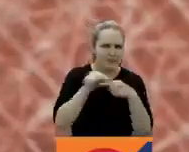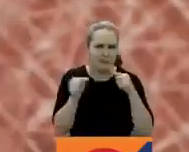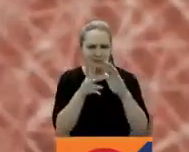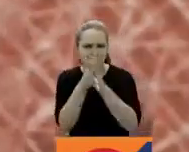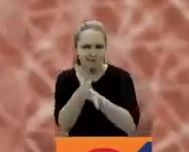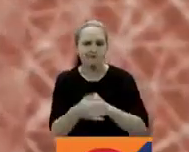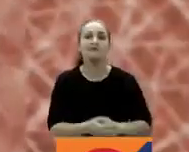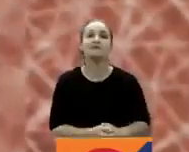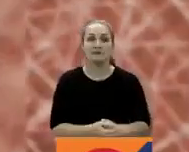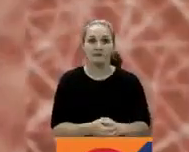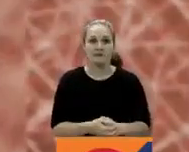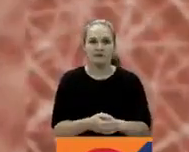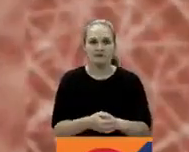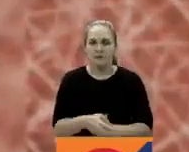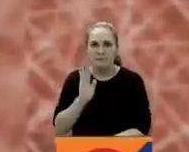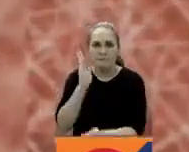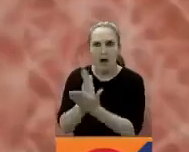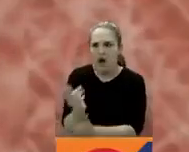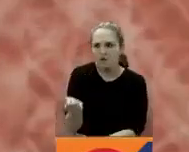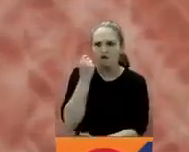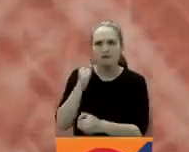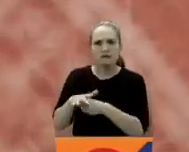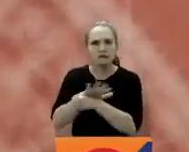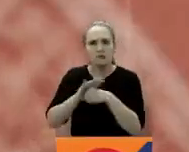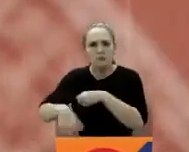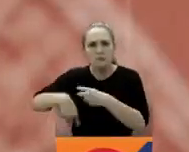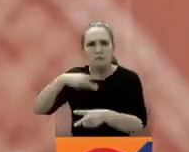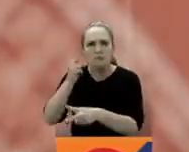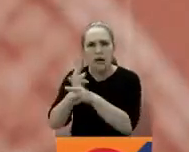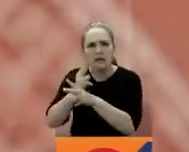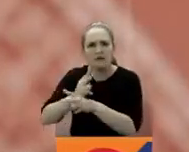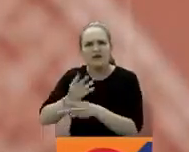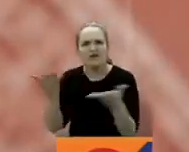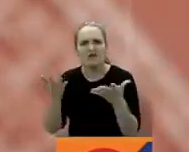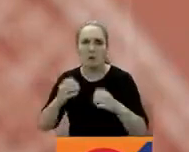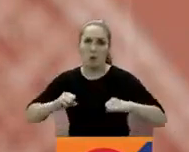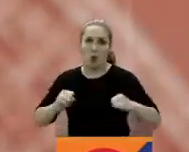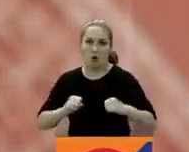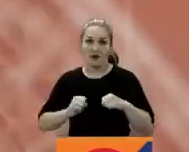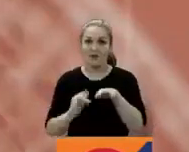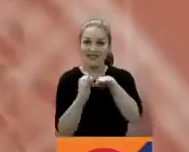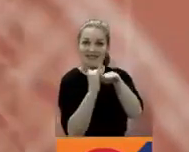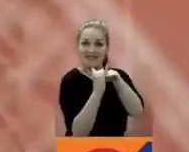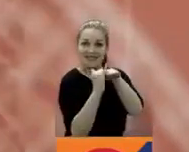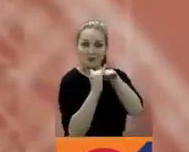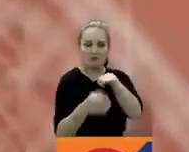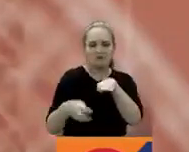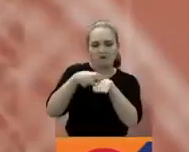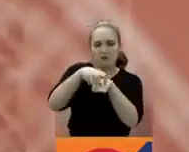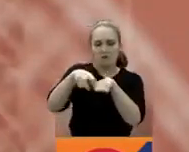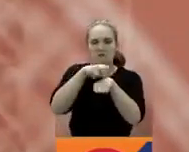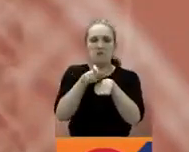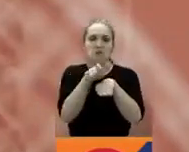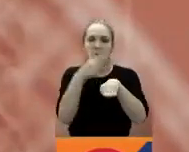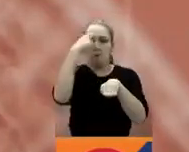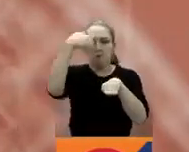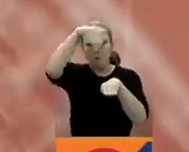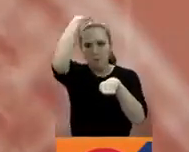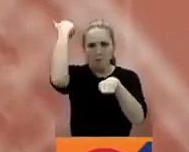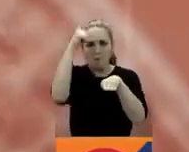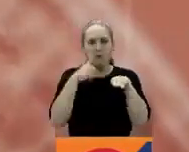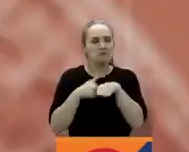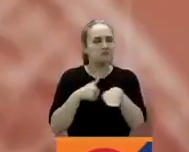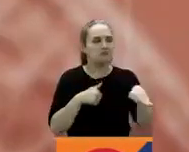Y un nuevo caso de inseguridad se presentó en las últimas horas en Bogotá. Los pasajeros de un bus del SITP fueron atracados cuando el vehículo que se